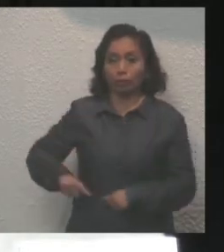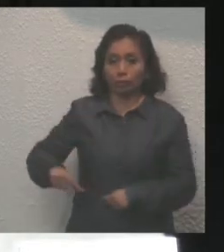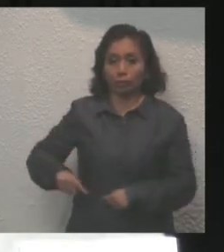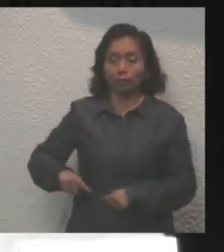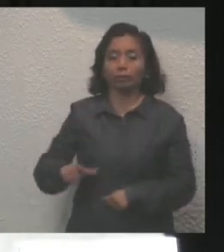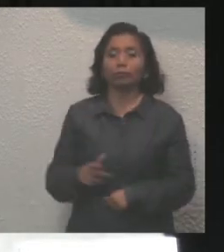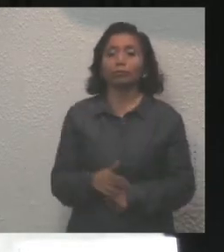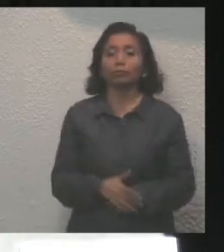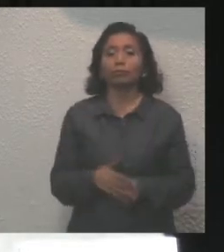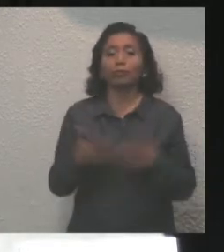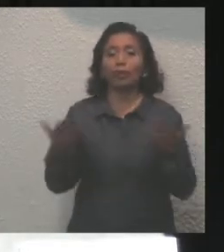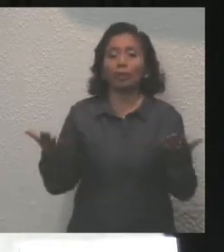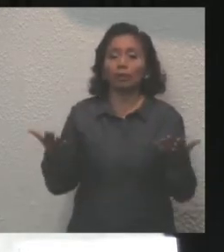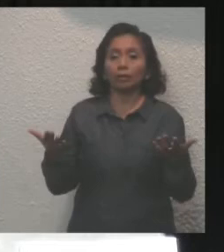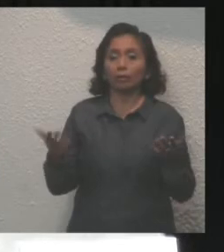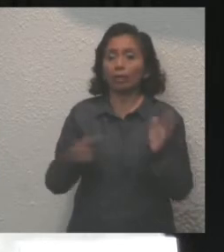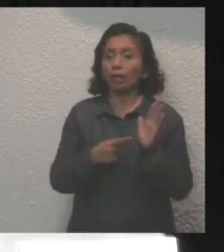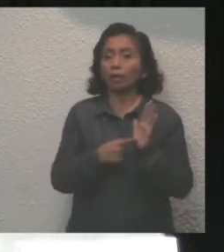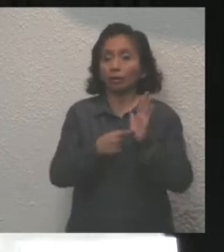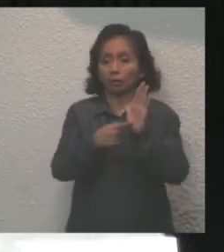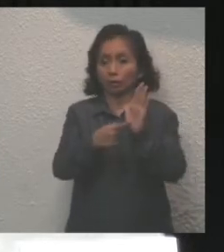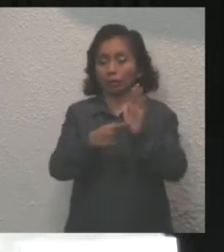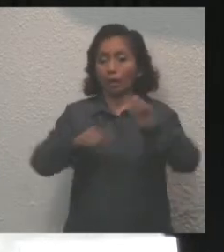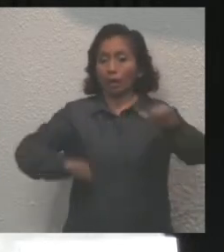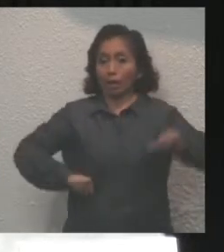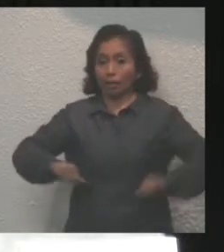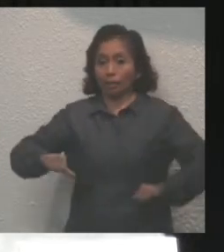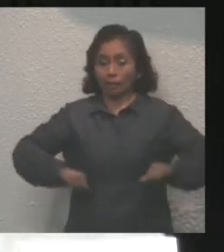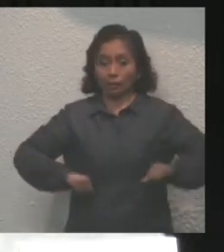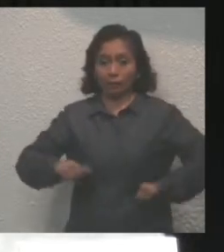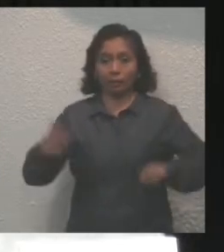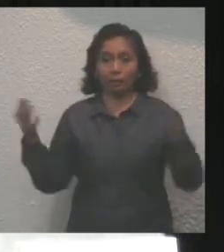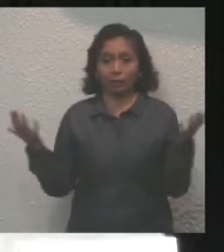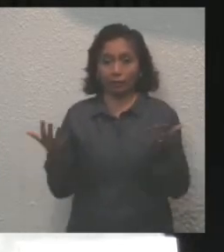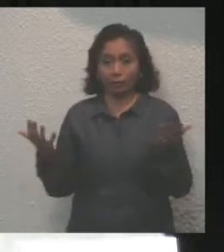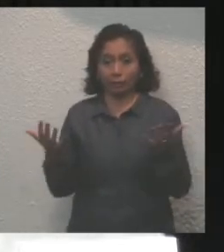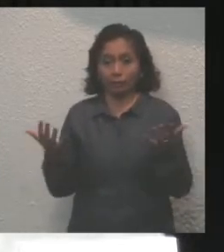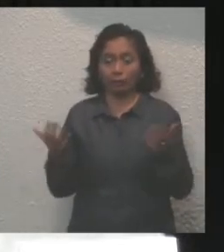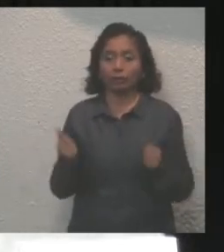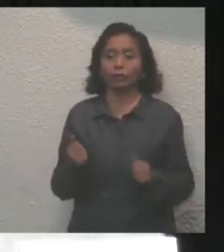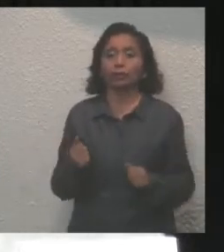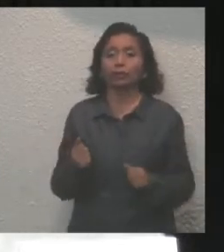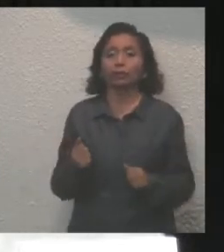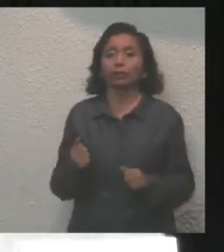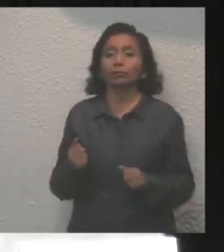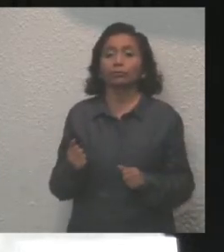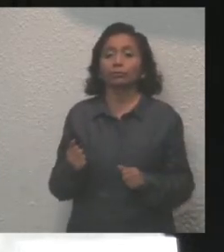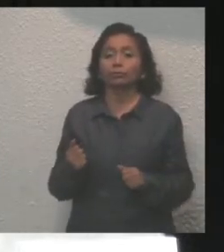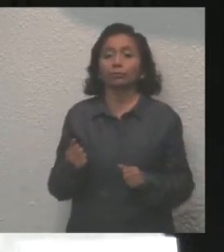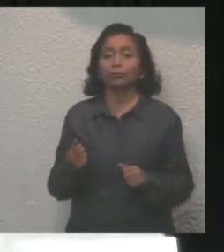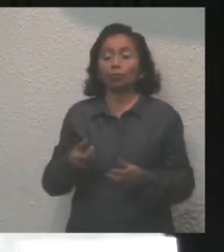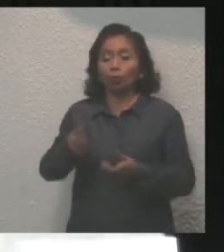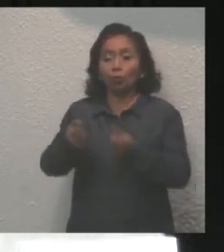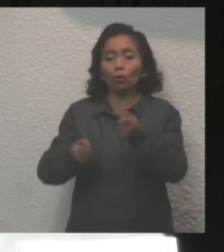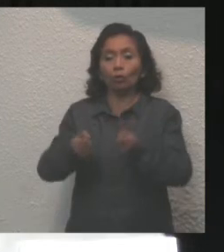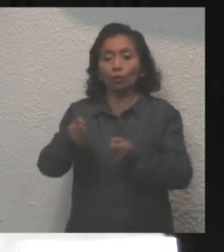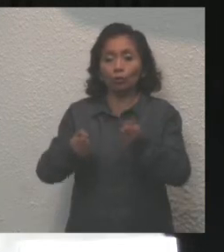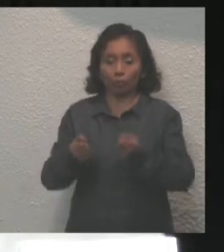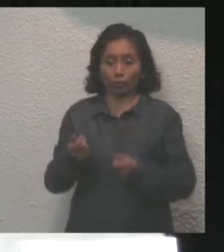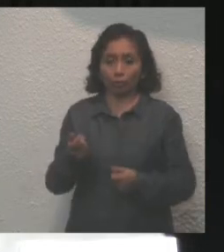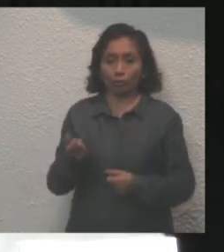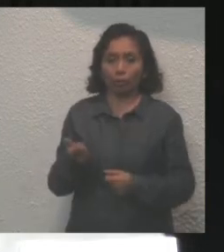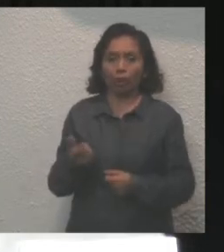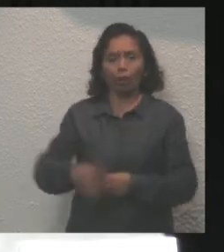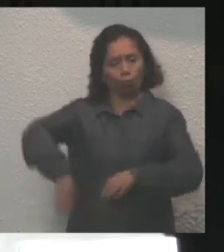Estado para que sean expuestas las acciones implementadas por la actual administración, con